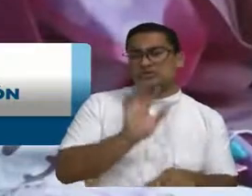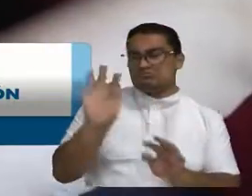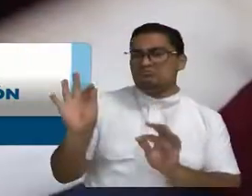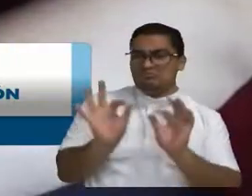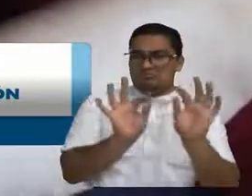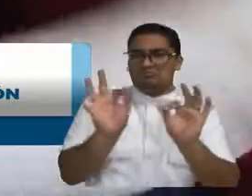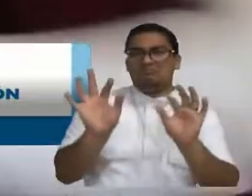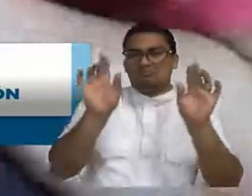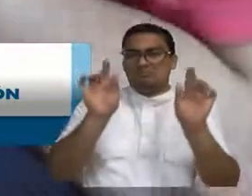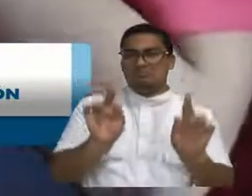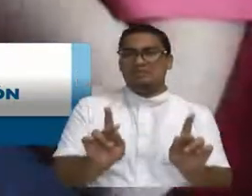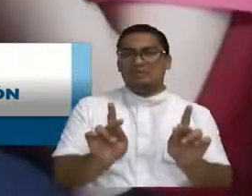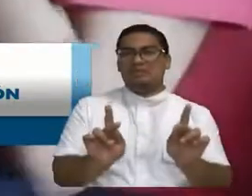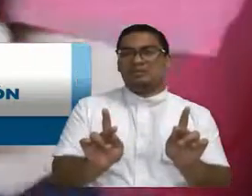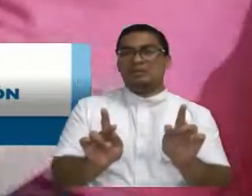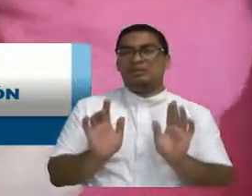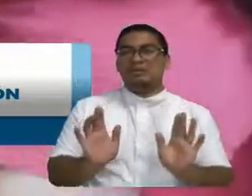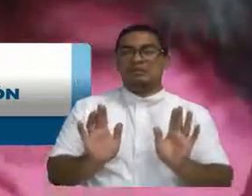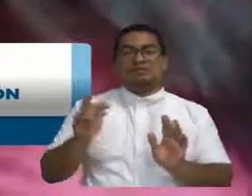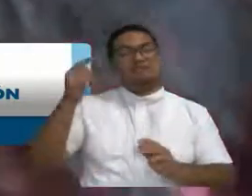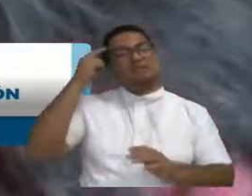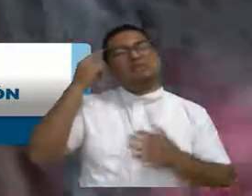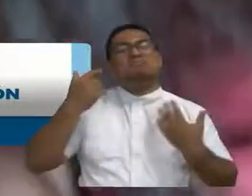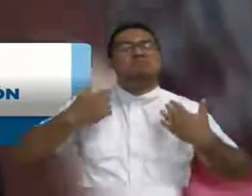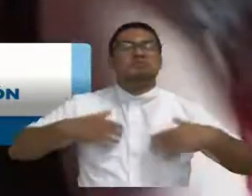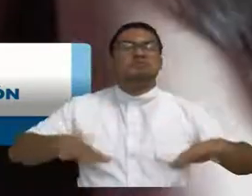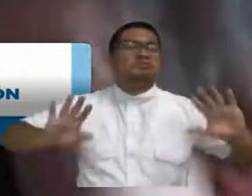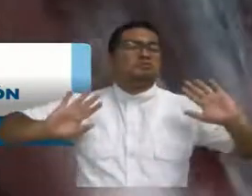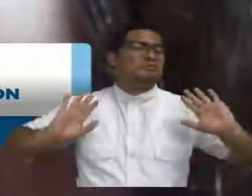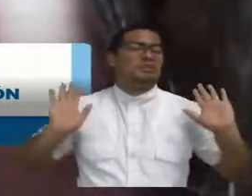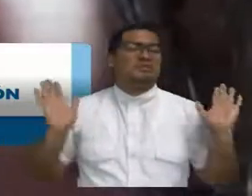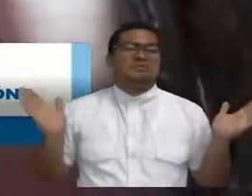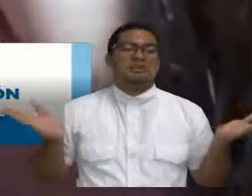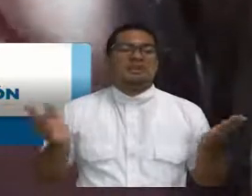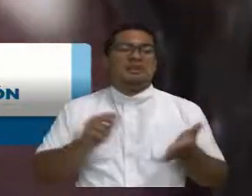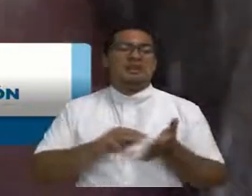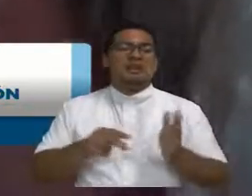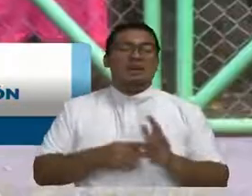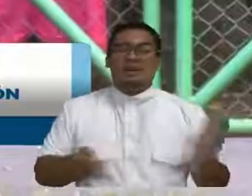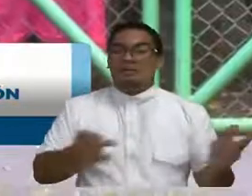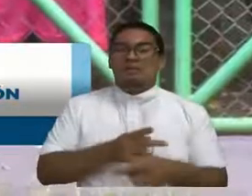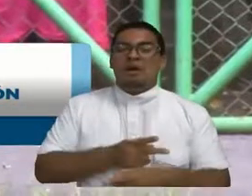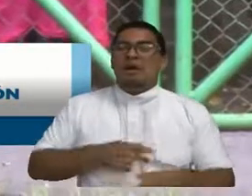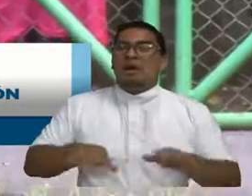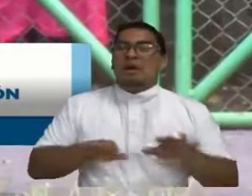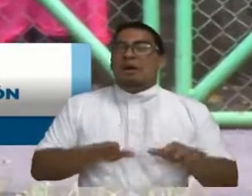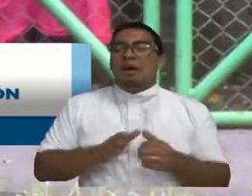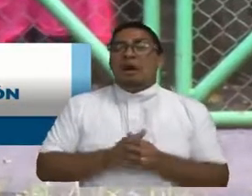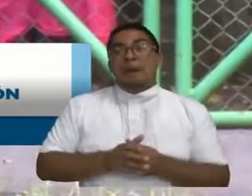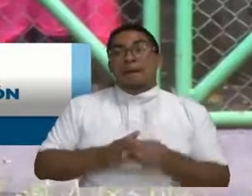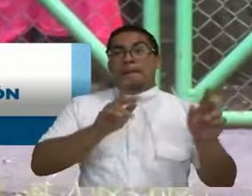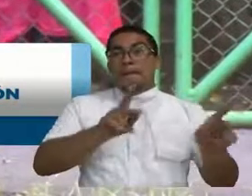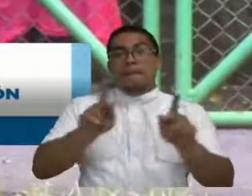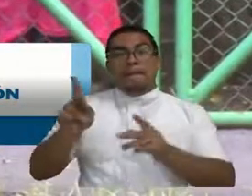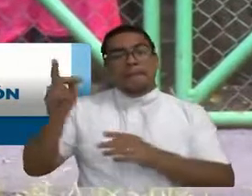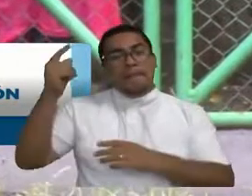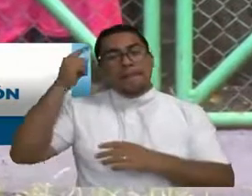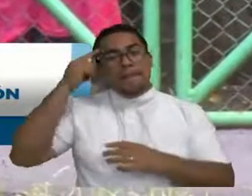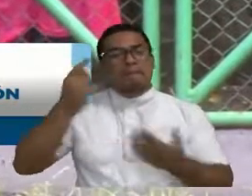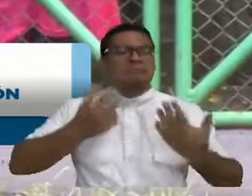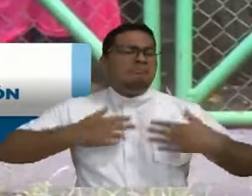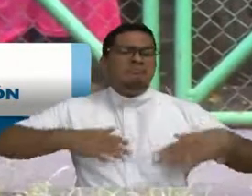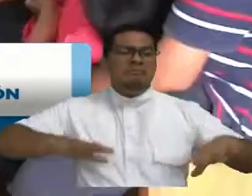personas que no van porque piensan que es algo normal y que no puede pasar a más? Piensan que es algo normal. Lo que pasa es que,